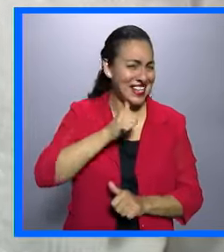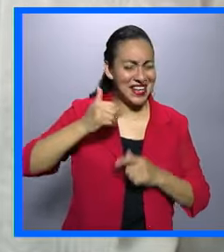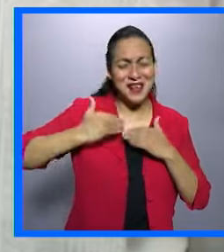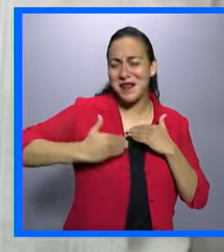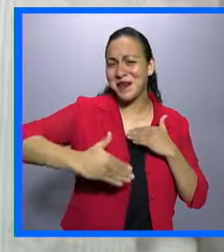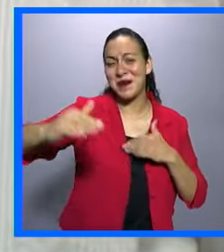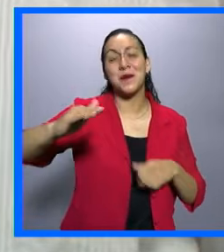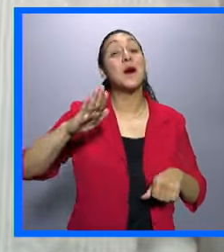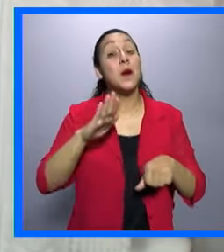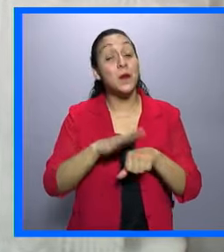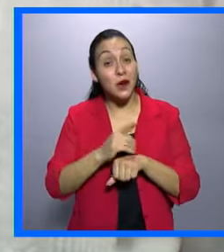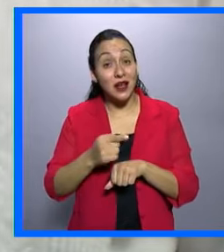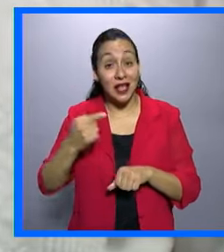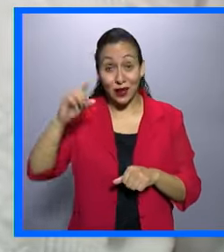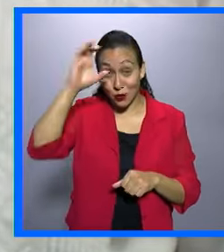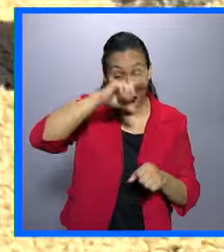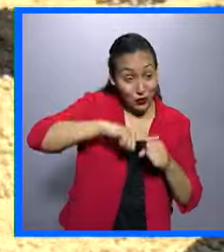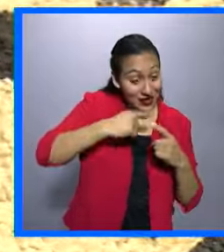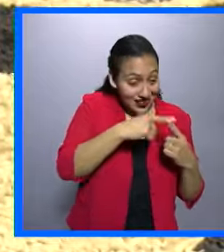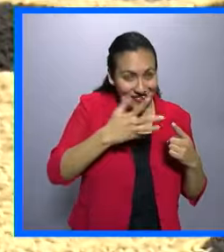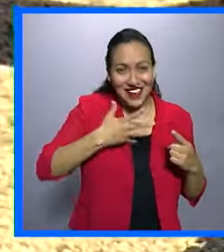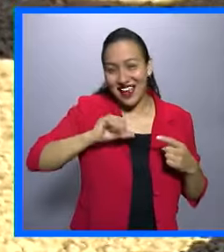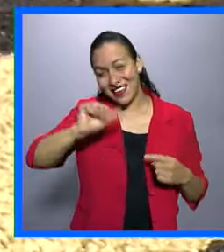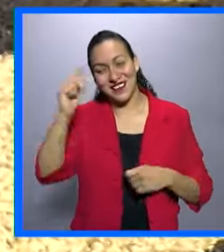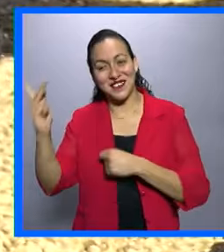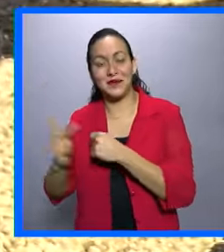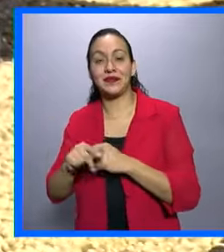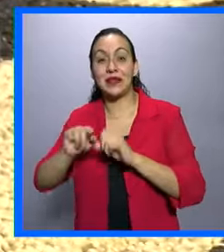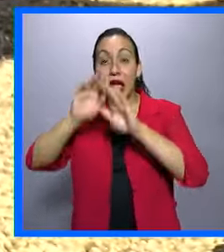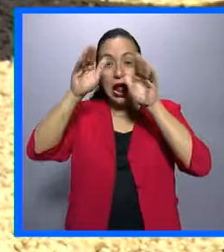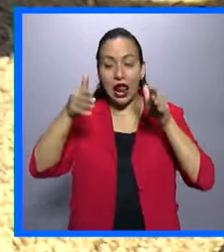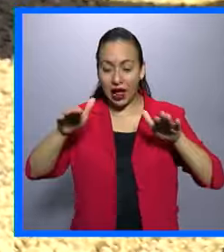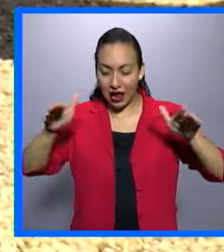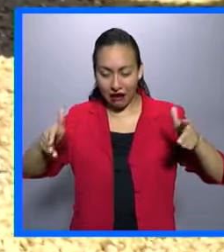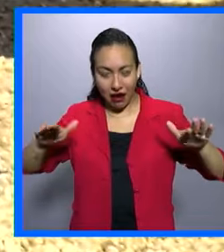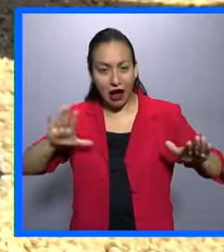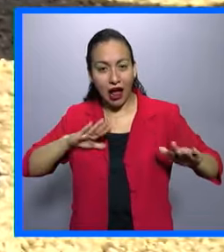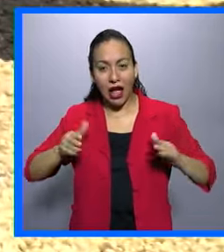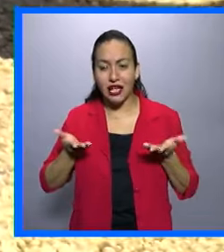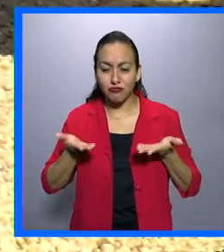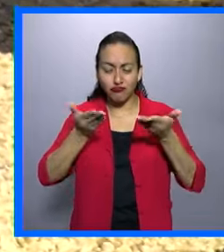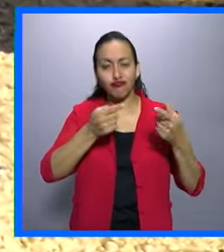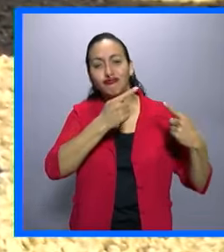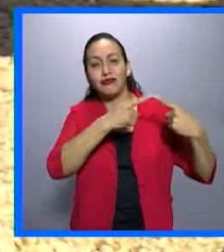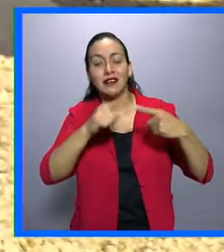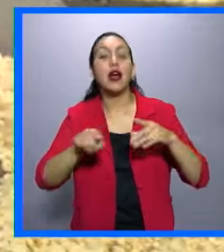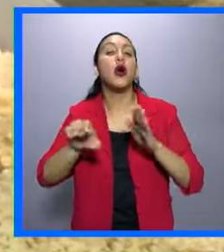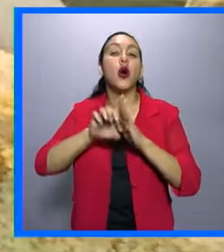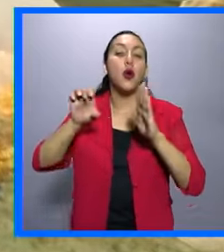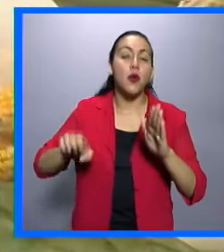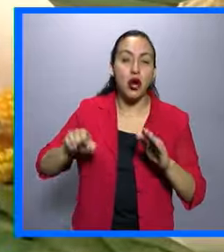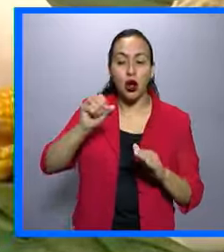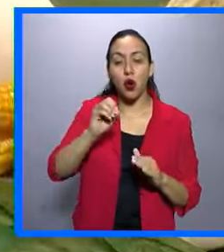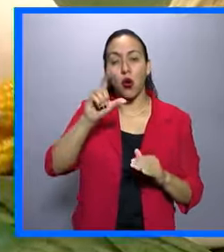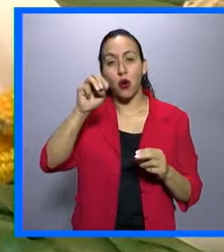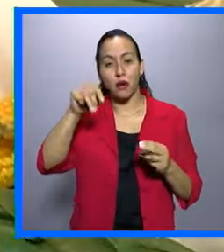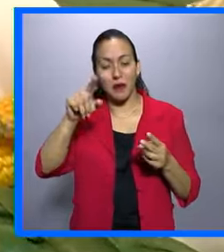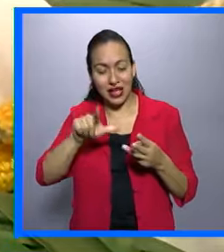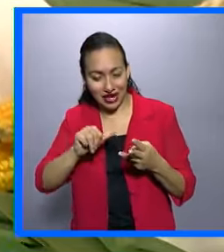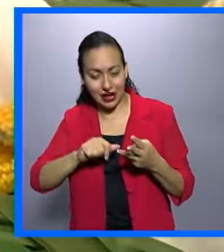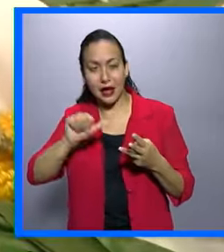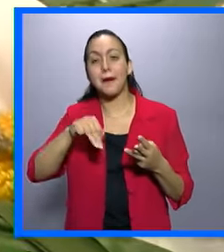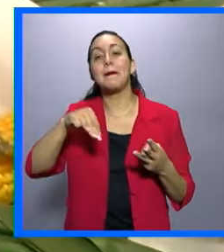nos distingue de las demás culturas. El altar fusiona elementos de diversas culturas de Mesoamérica como la olmeca, mexica